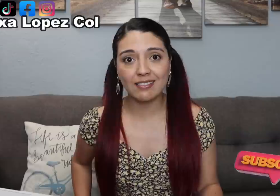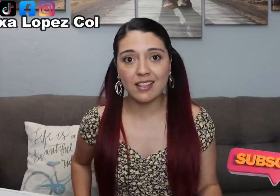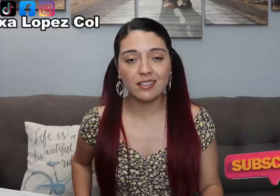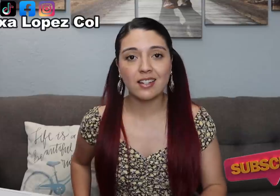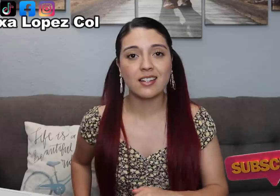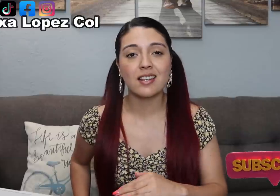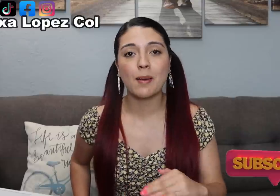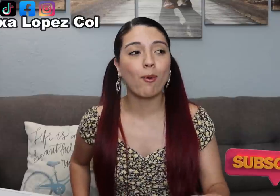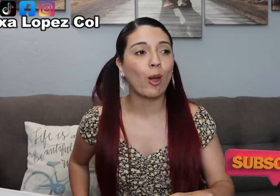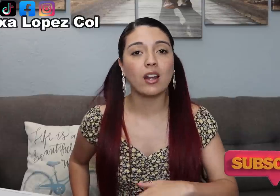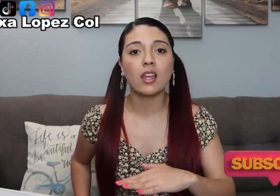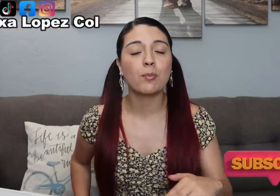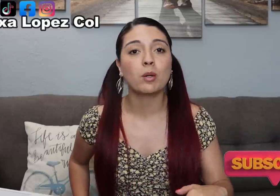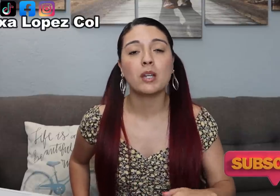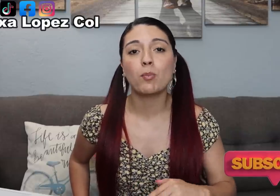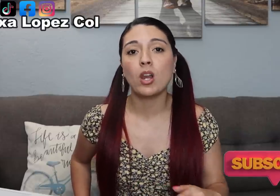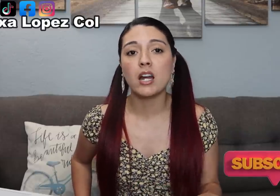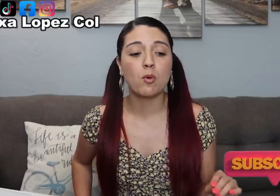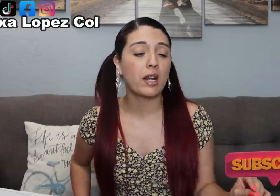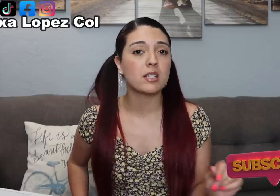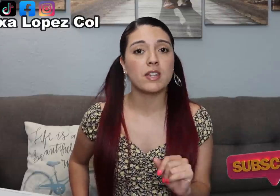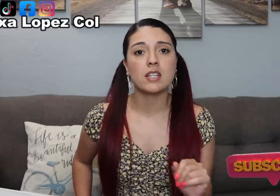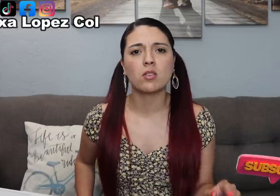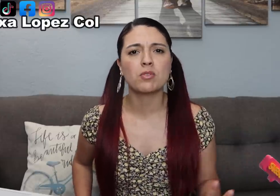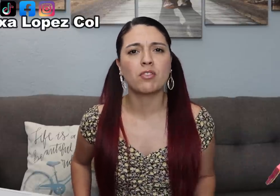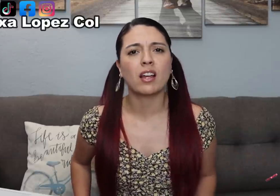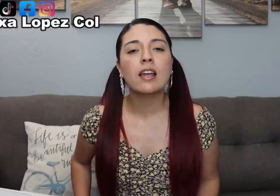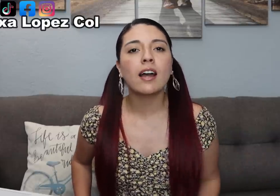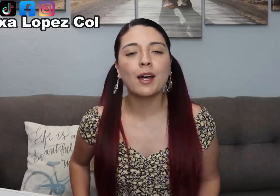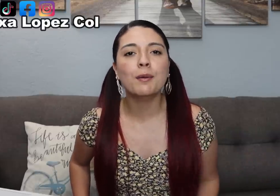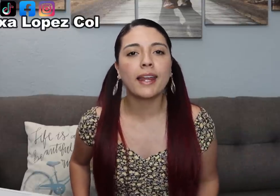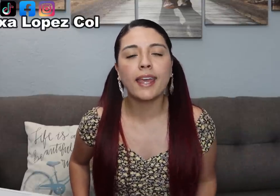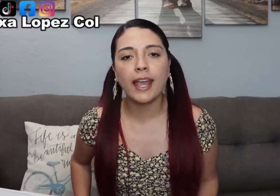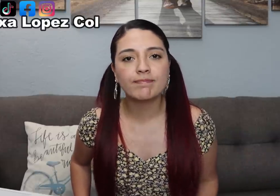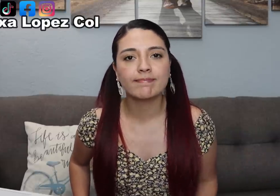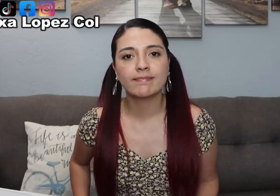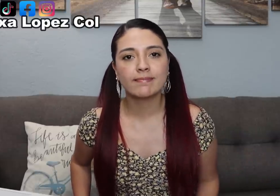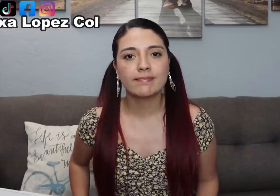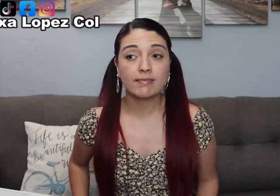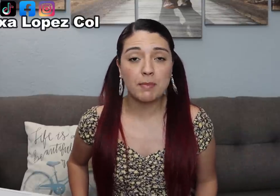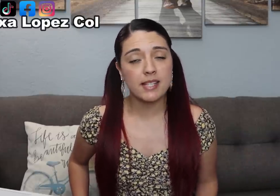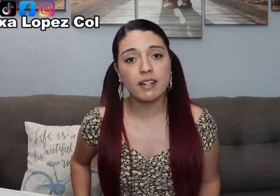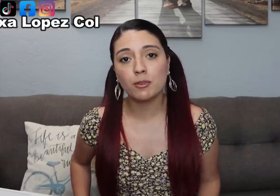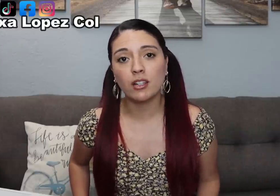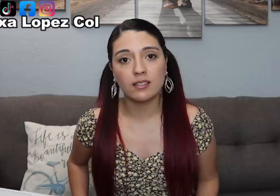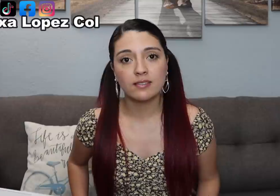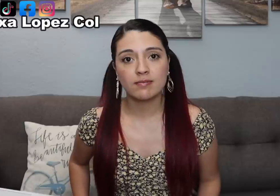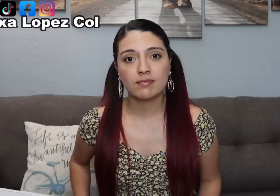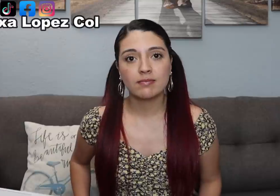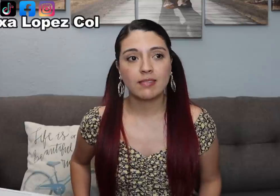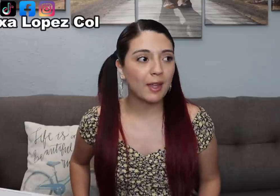Les encanta sentirse en ese poder y que pueden manipular y mover las fichas como si fueran, adivinen qué, también se van a